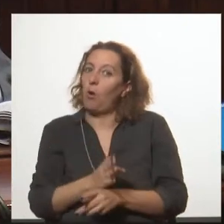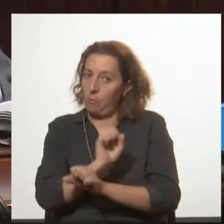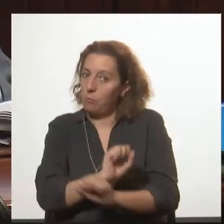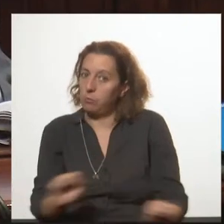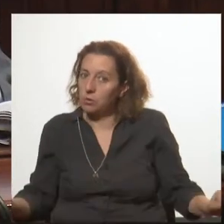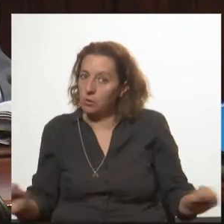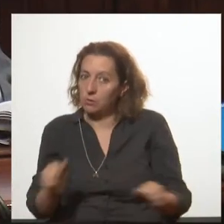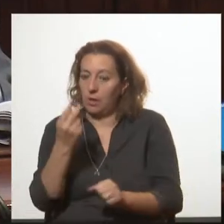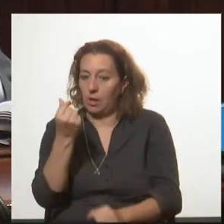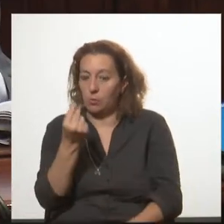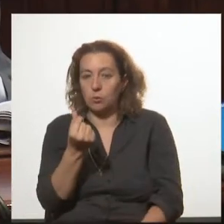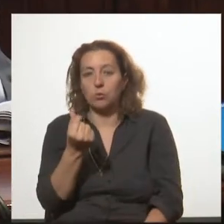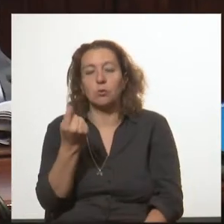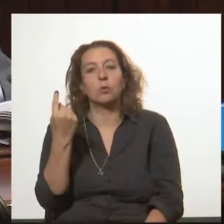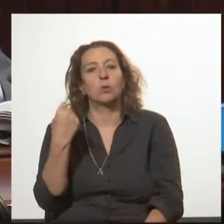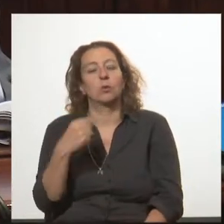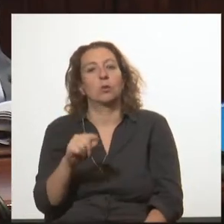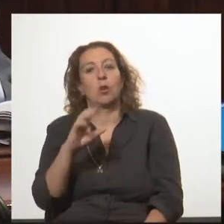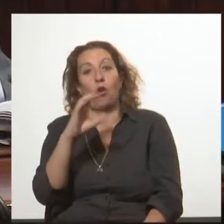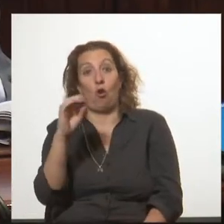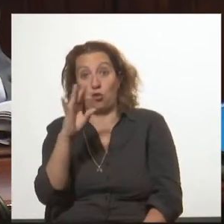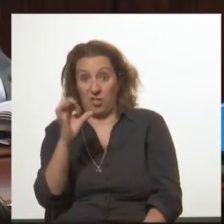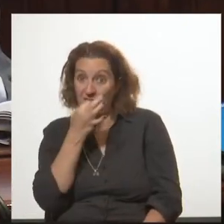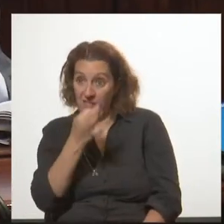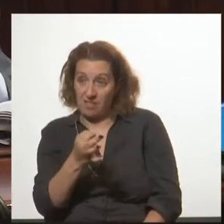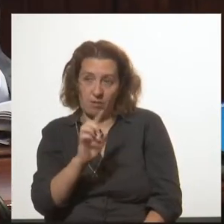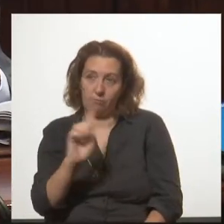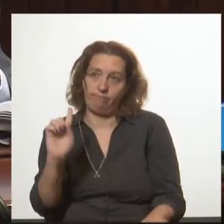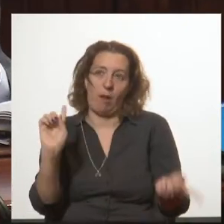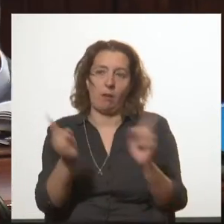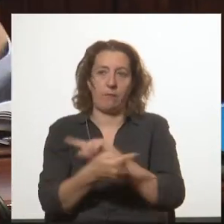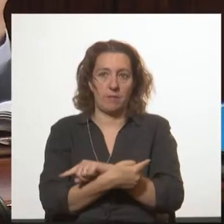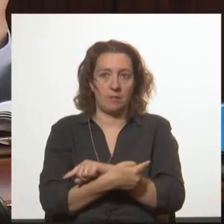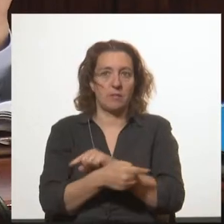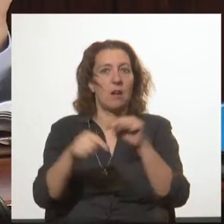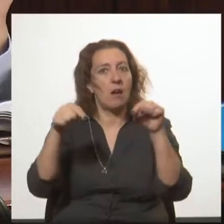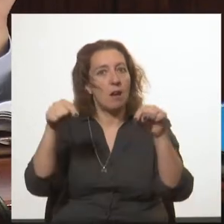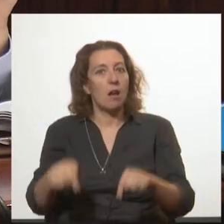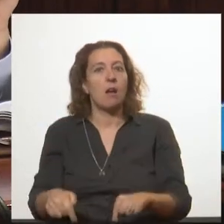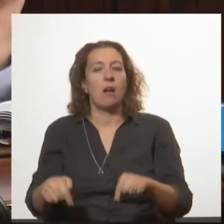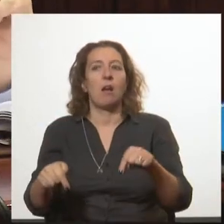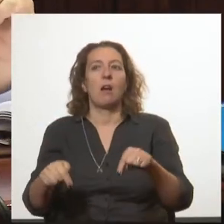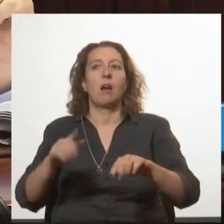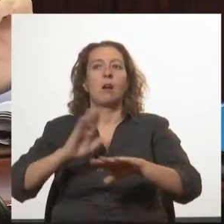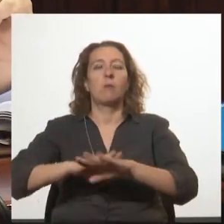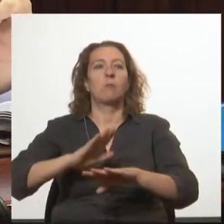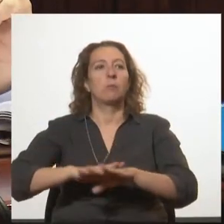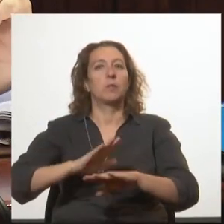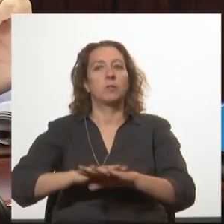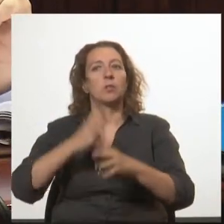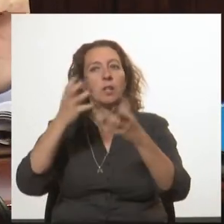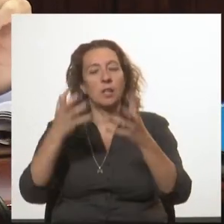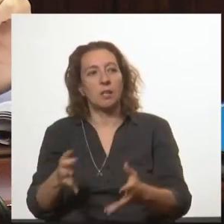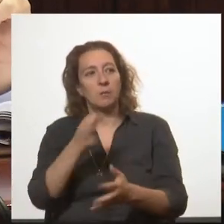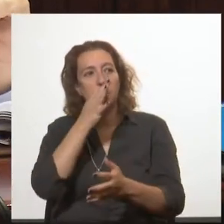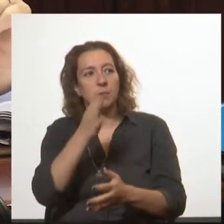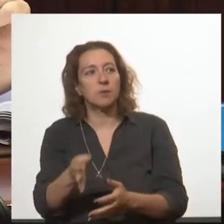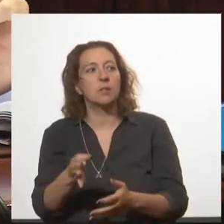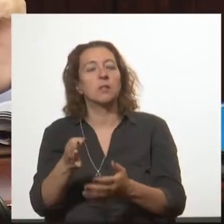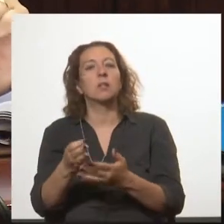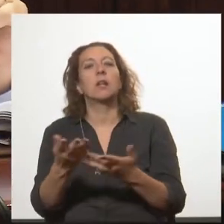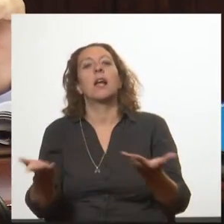la ingeniera cosa sino todo lo contrario aquí hay un punto de que nos queremos detener especialmente y es el supuesto